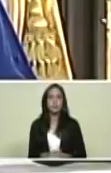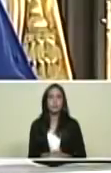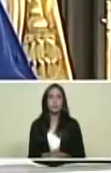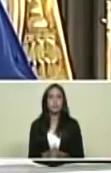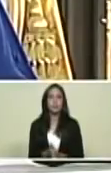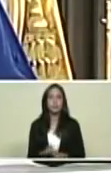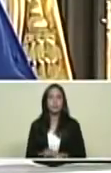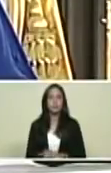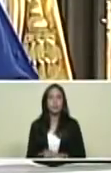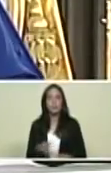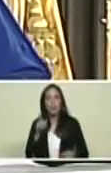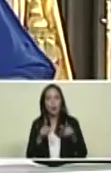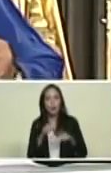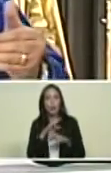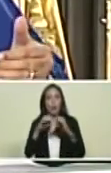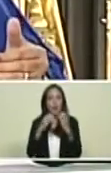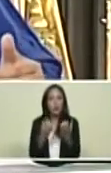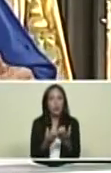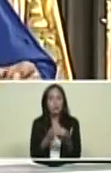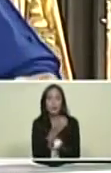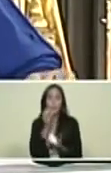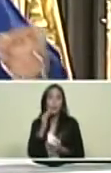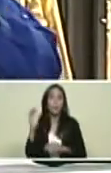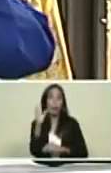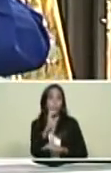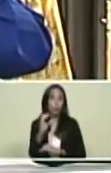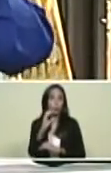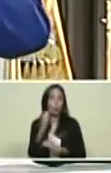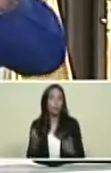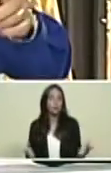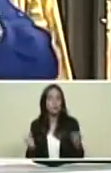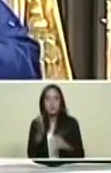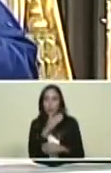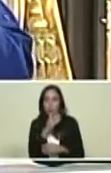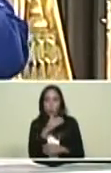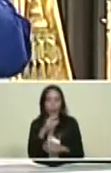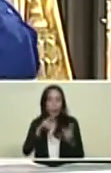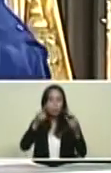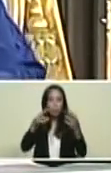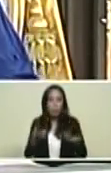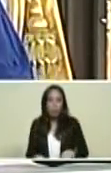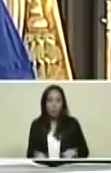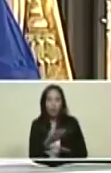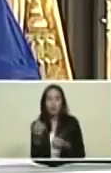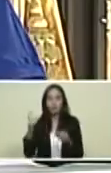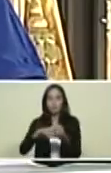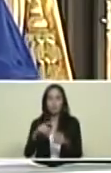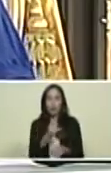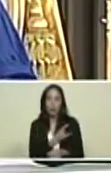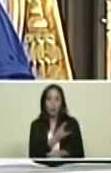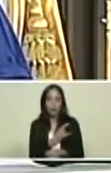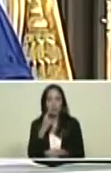de las clases populares, por ejemplo, en Colombia, ninguno jamás ingresa a una universidad.